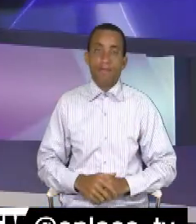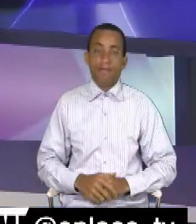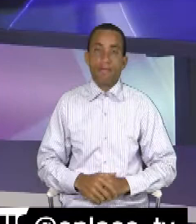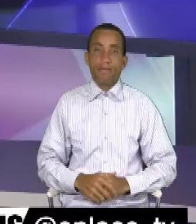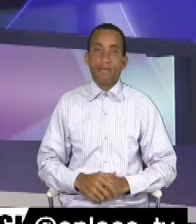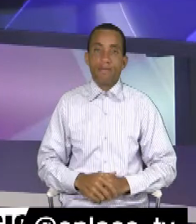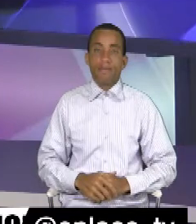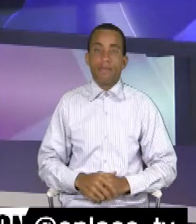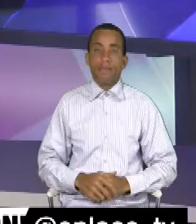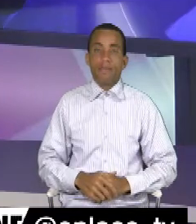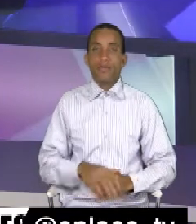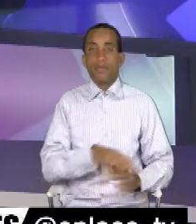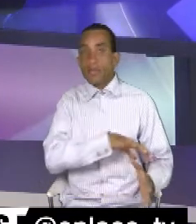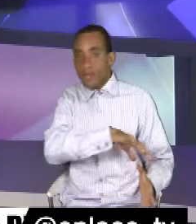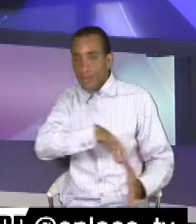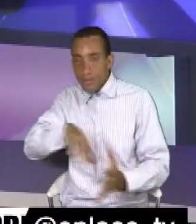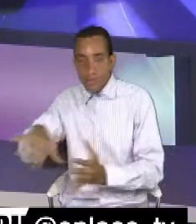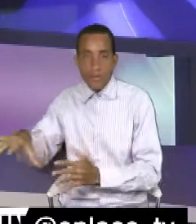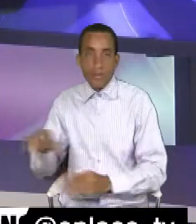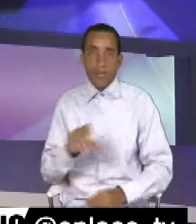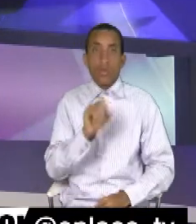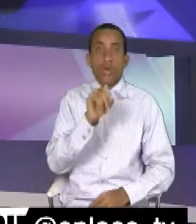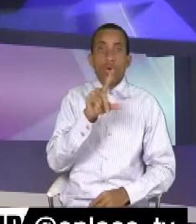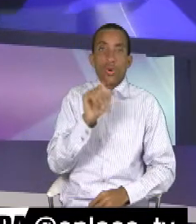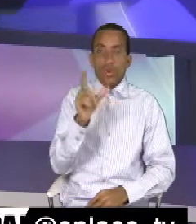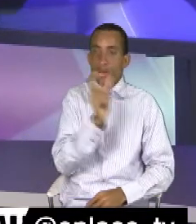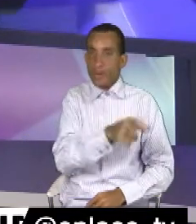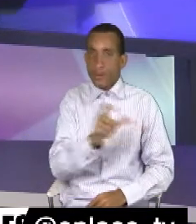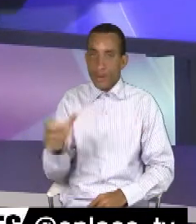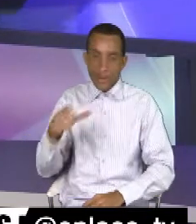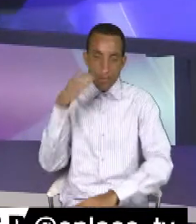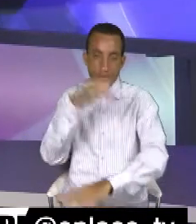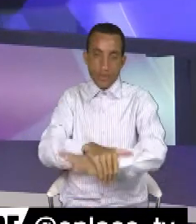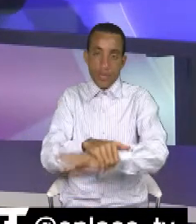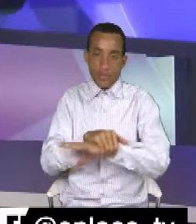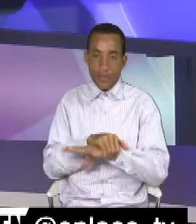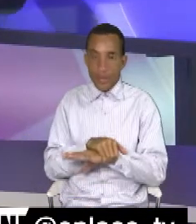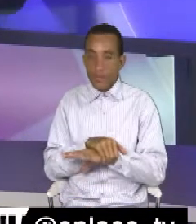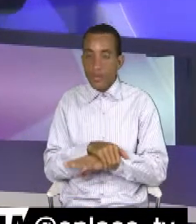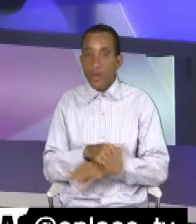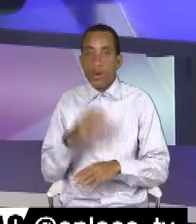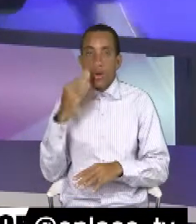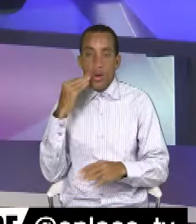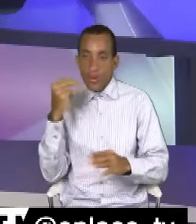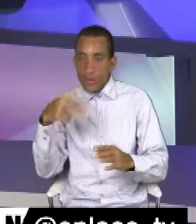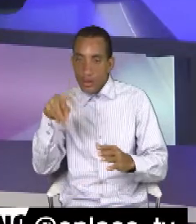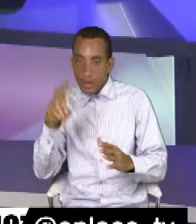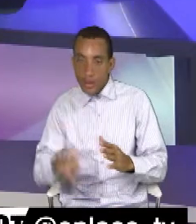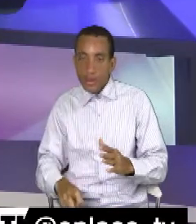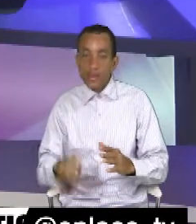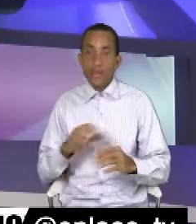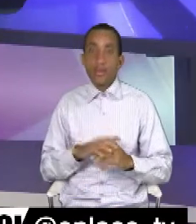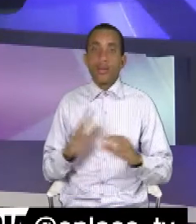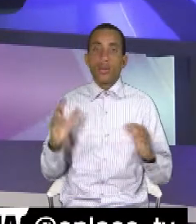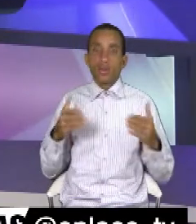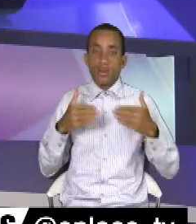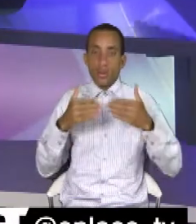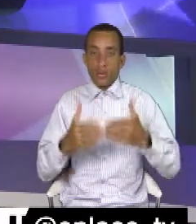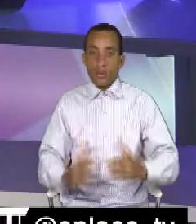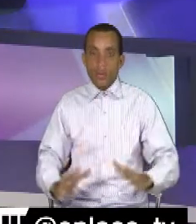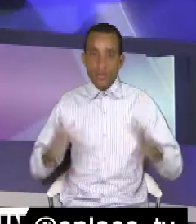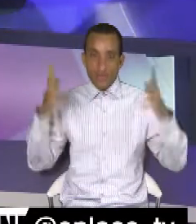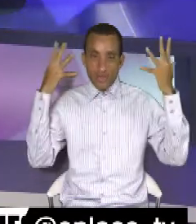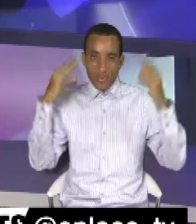11 personas fueron detenidas y un menor fue conducido en las últimas horas en la población de Puerto Wilches. Los detenidos, al